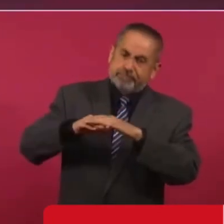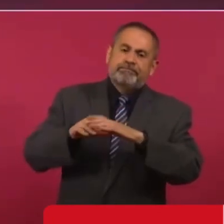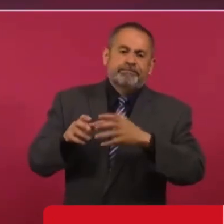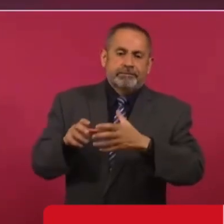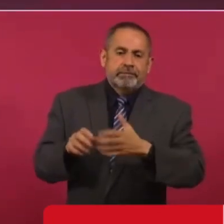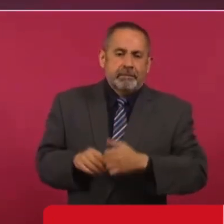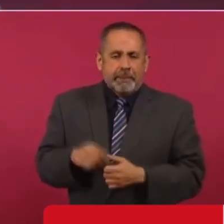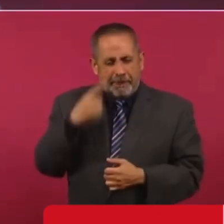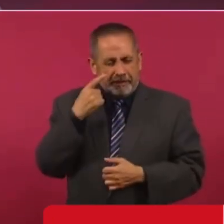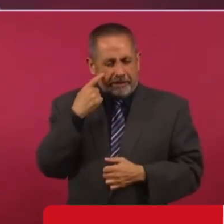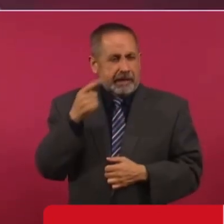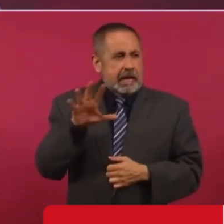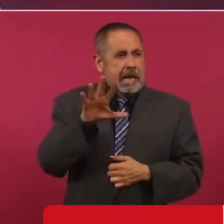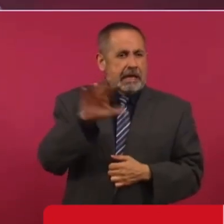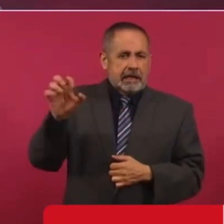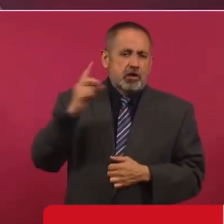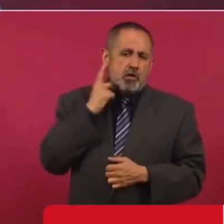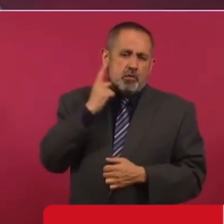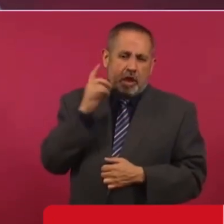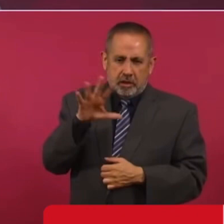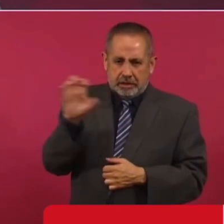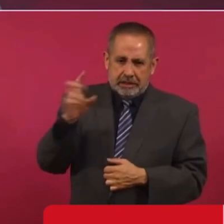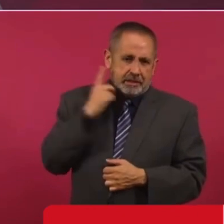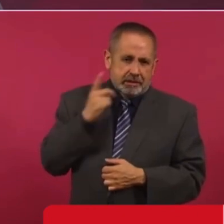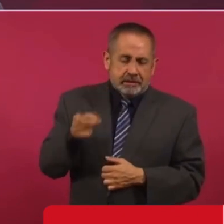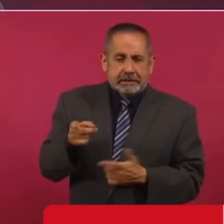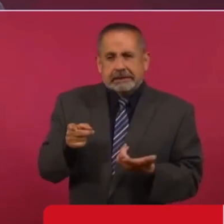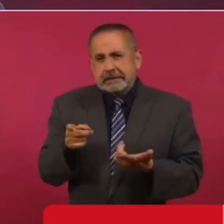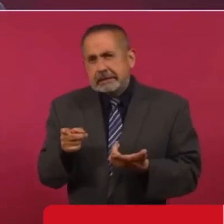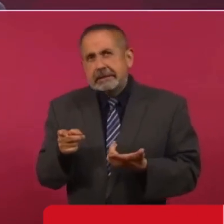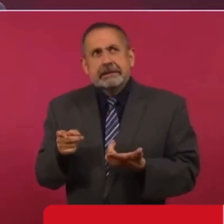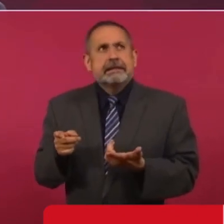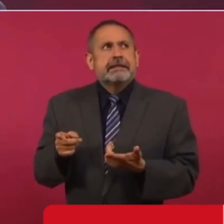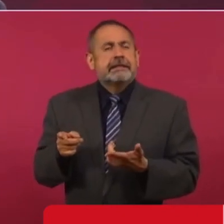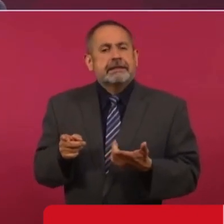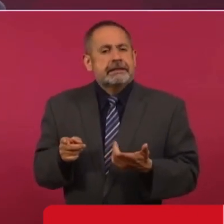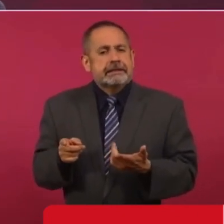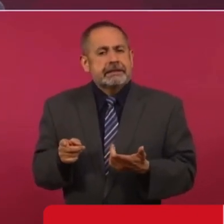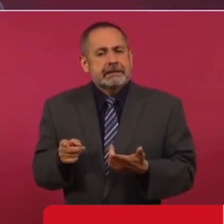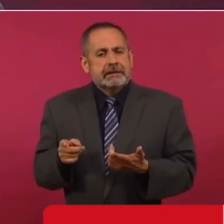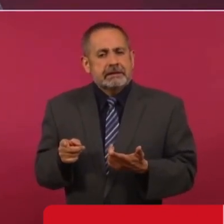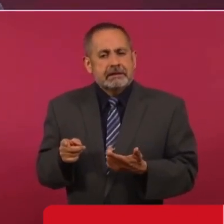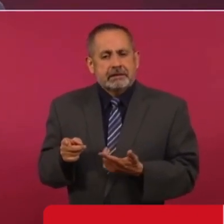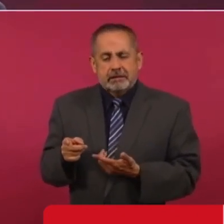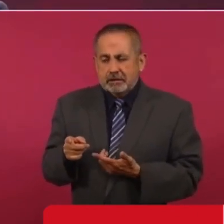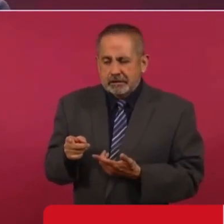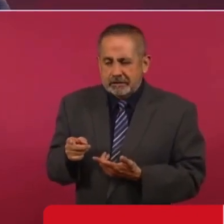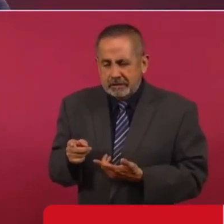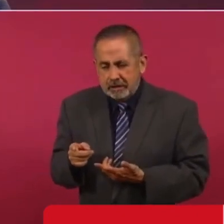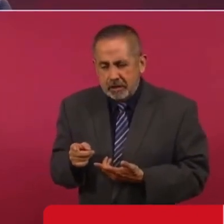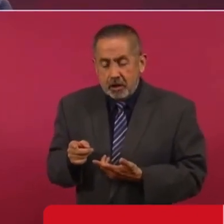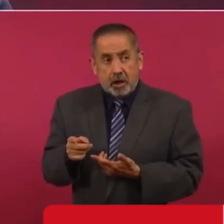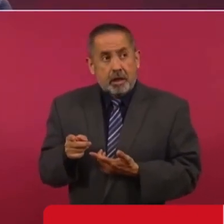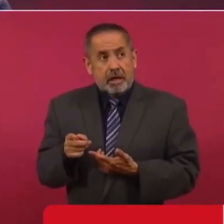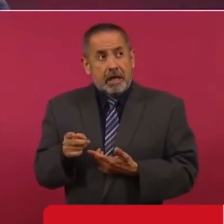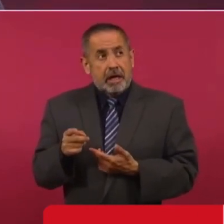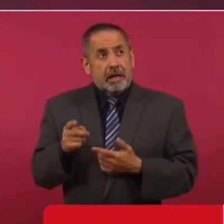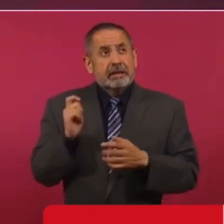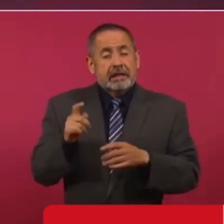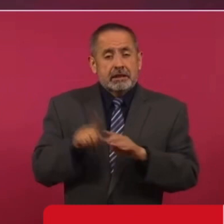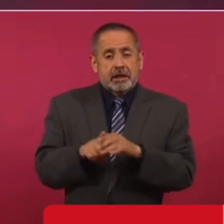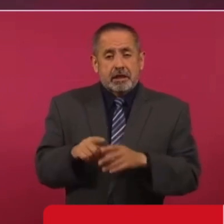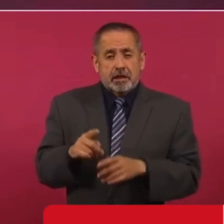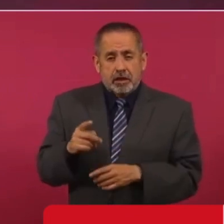de los 500 diputados, por ejemplo, no son necesarios o no solo se